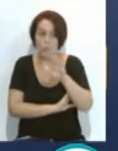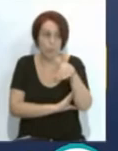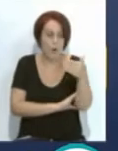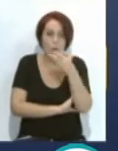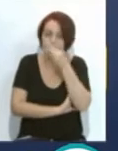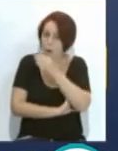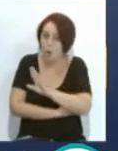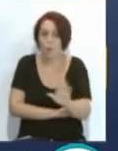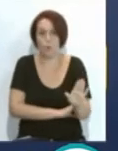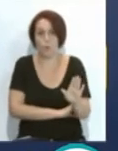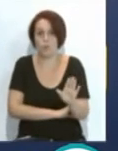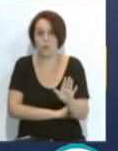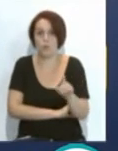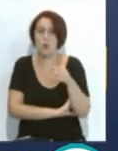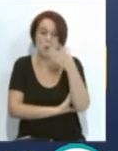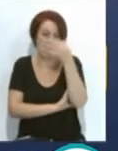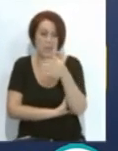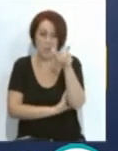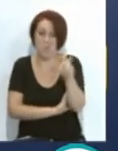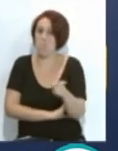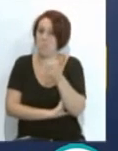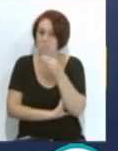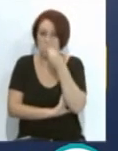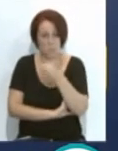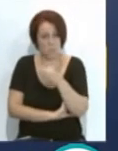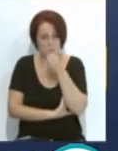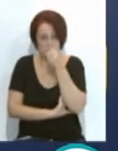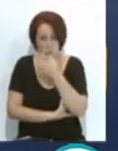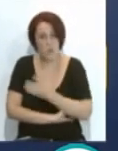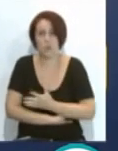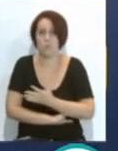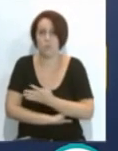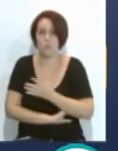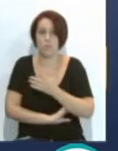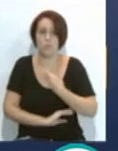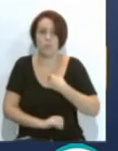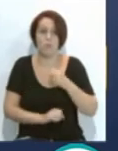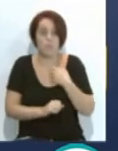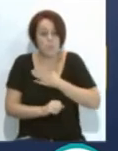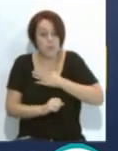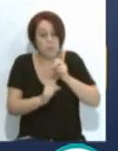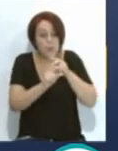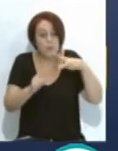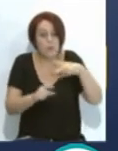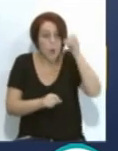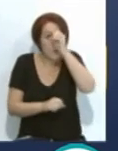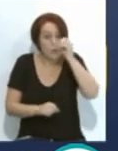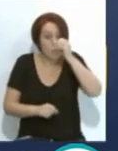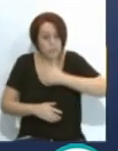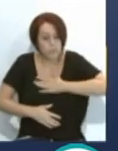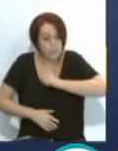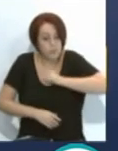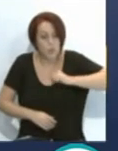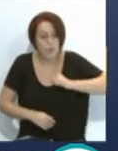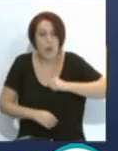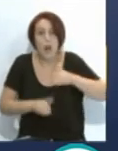para él. Yo creo que Sergio es un buen chico, bajo mi modesto punto de vista mal aconsejado, pero eso es una decisión de él, y